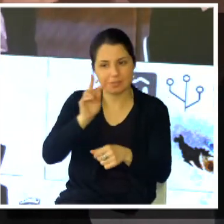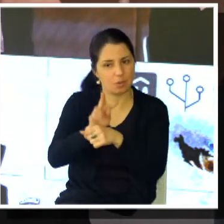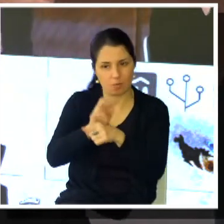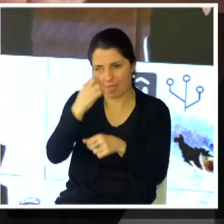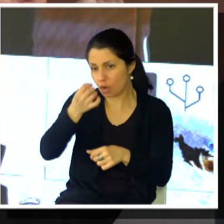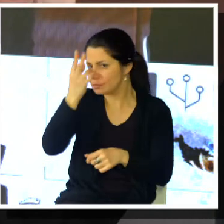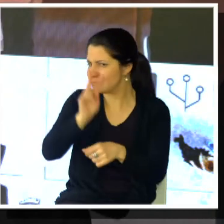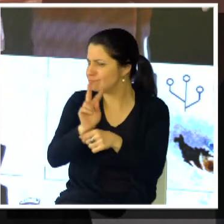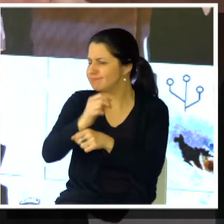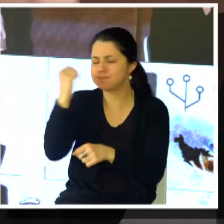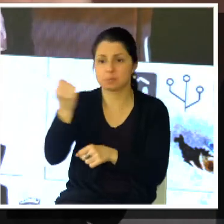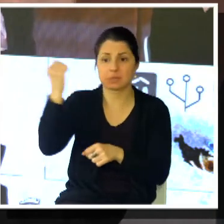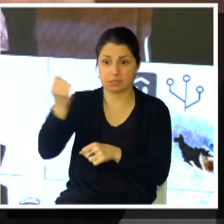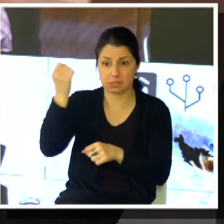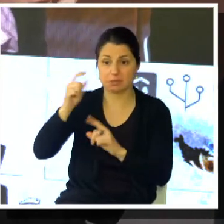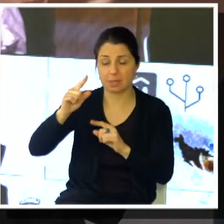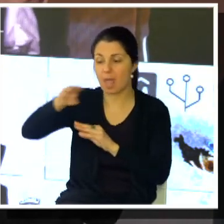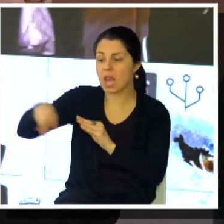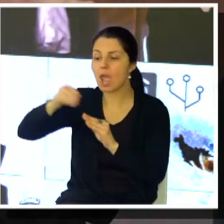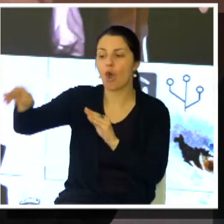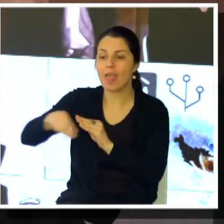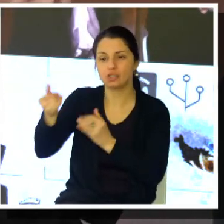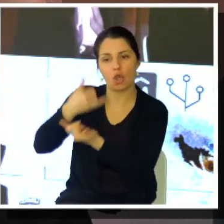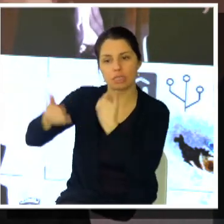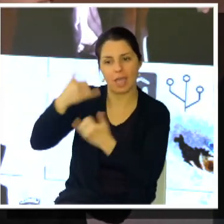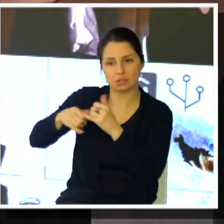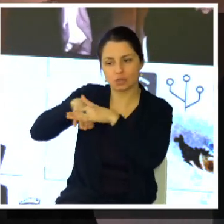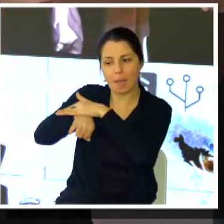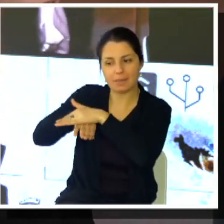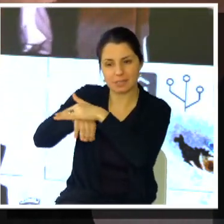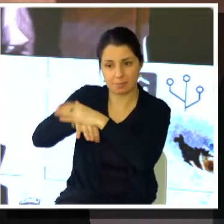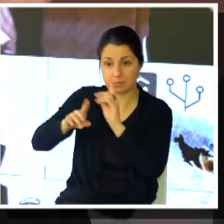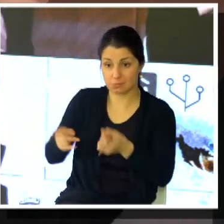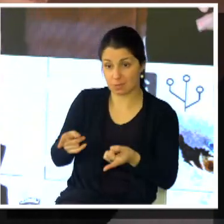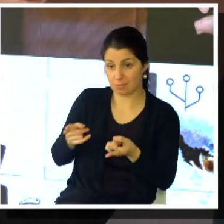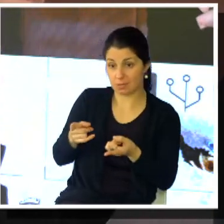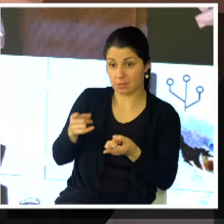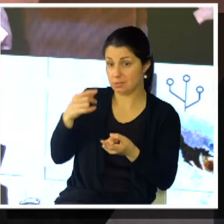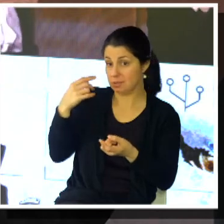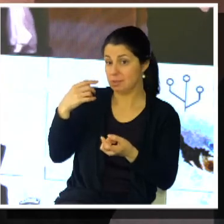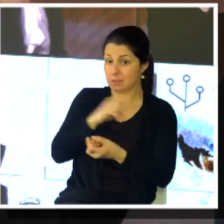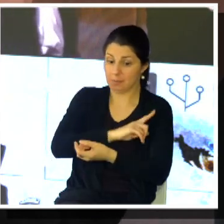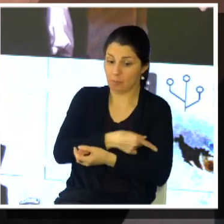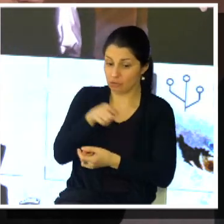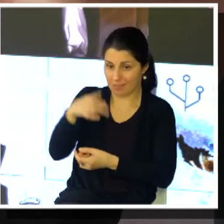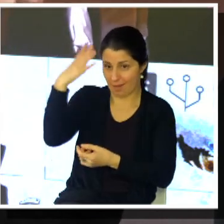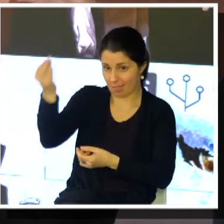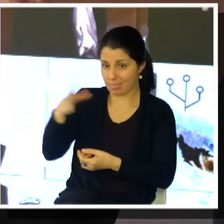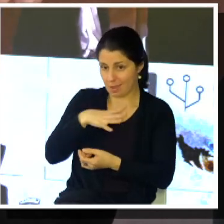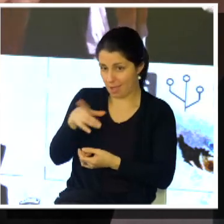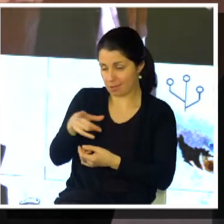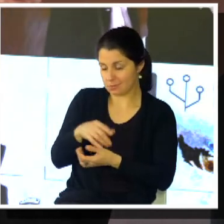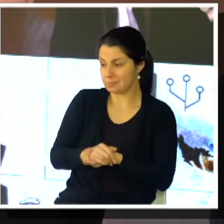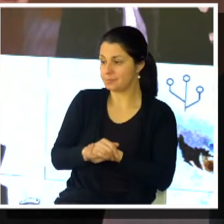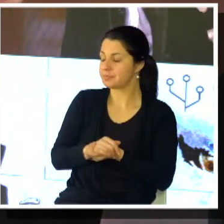seguridad. Después lo que es recolección y almacenamiento de datos, nada, es sabido del potencial que tiene Antel en eso, el nuevo data